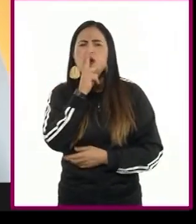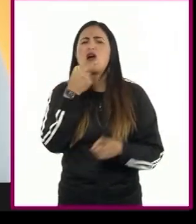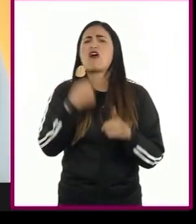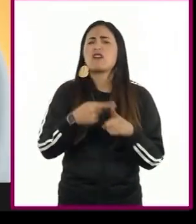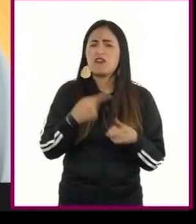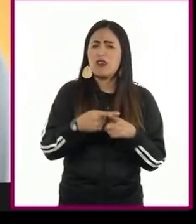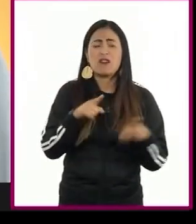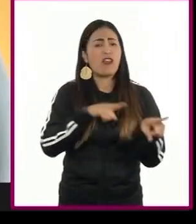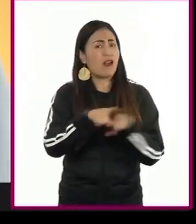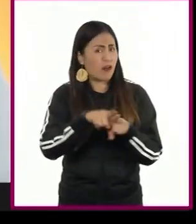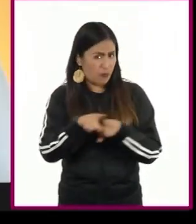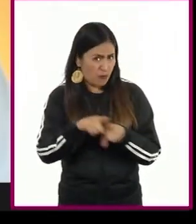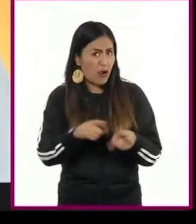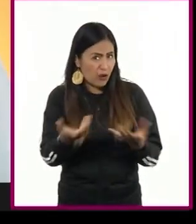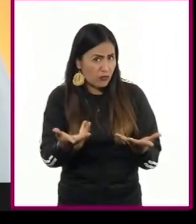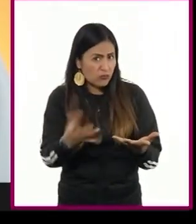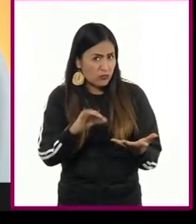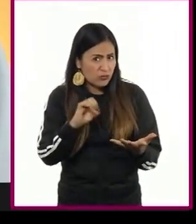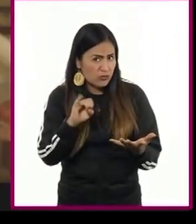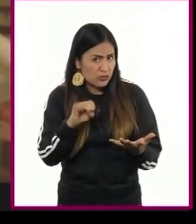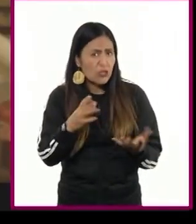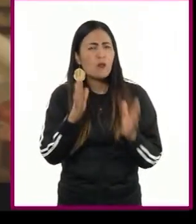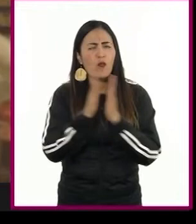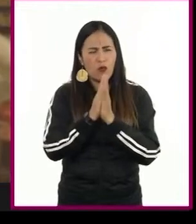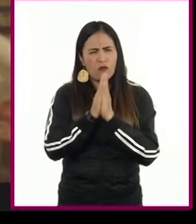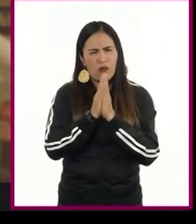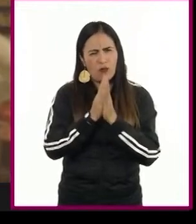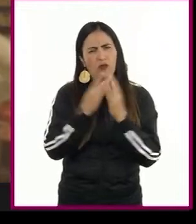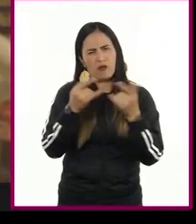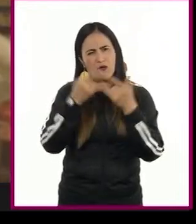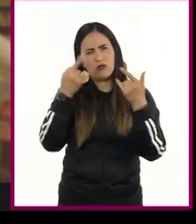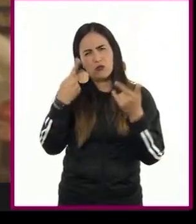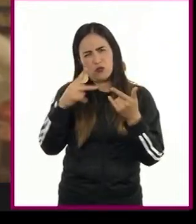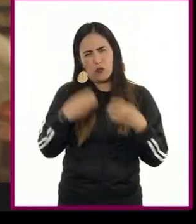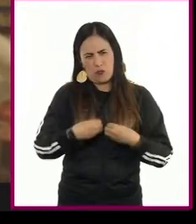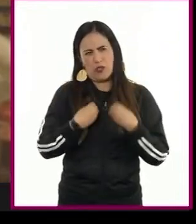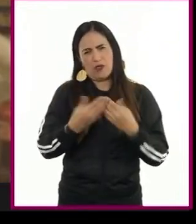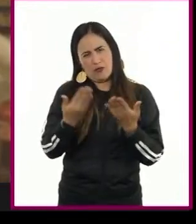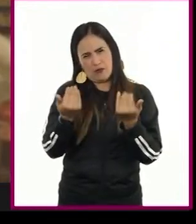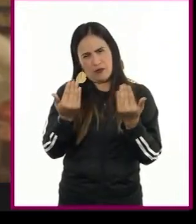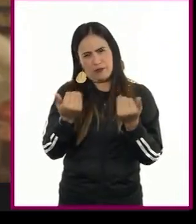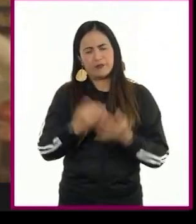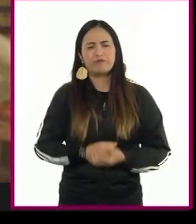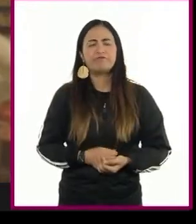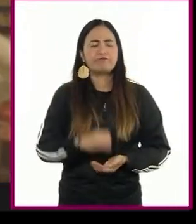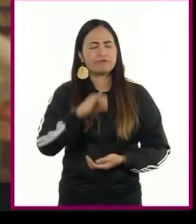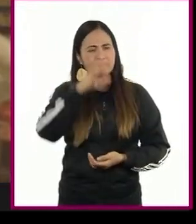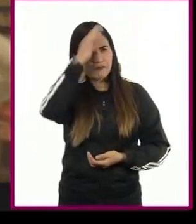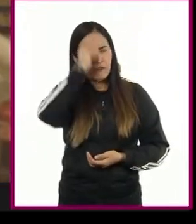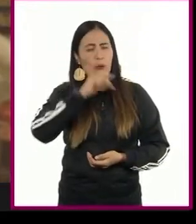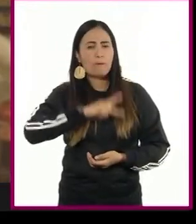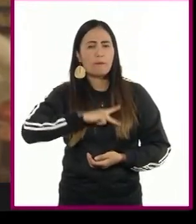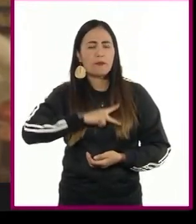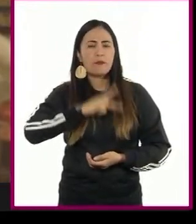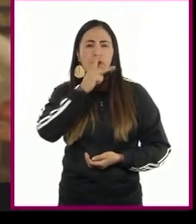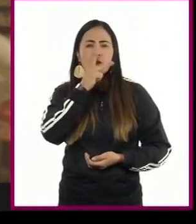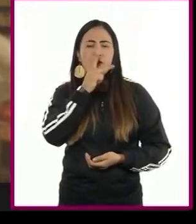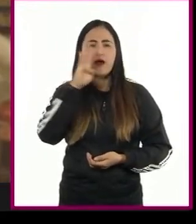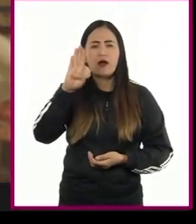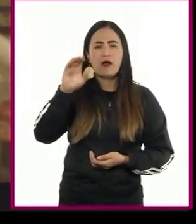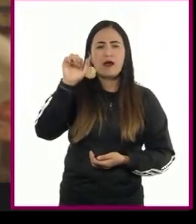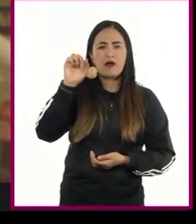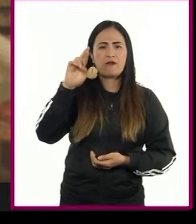hermanos? Cuéntenos un poco más de usted, por favor. Obviamente con piacere. Mio caro padre Bartolomeo